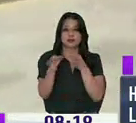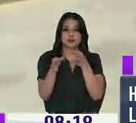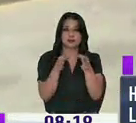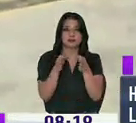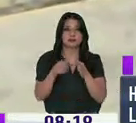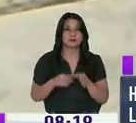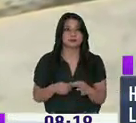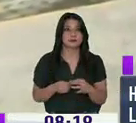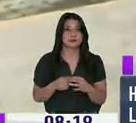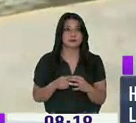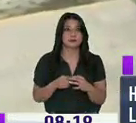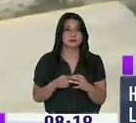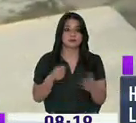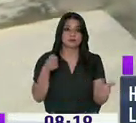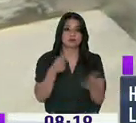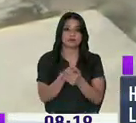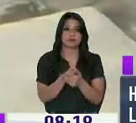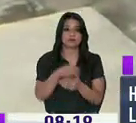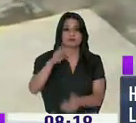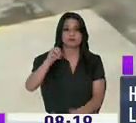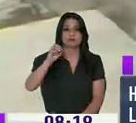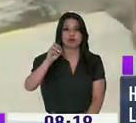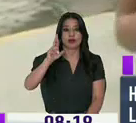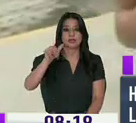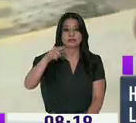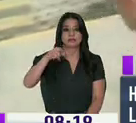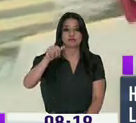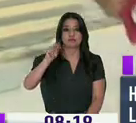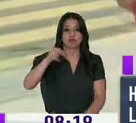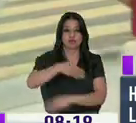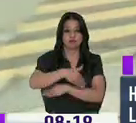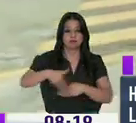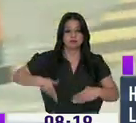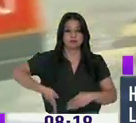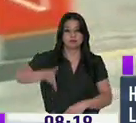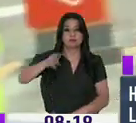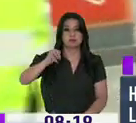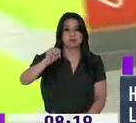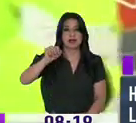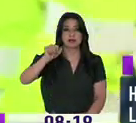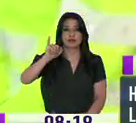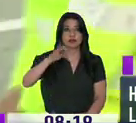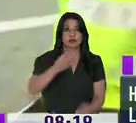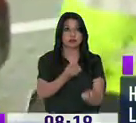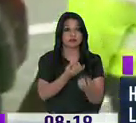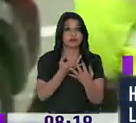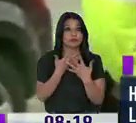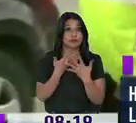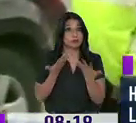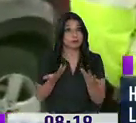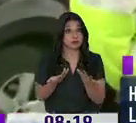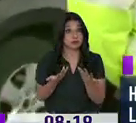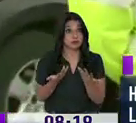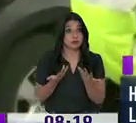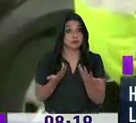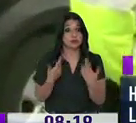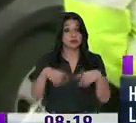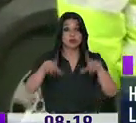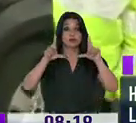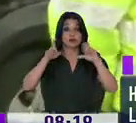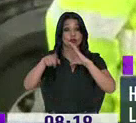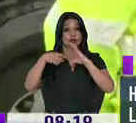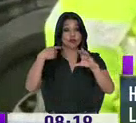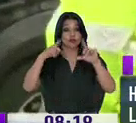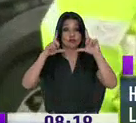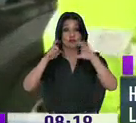un accidente en la avenida Morazpungo y avenida Maldonado. Hasta el momento tenemos información únicamente preliminar, han pasado algunas fotografías, sin